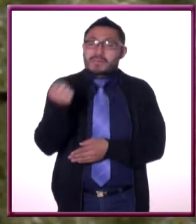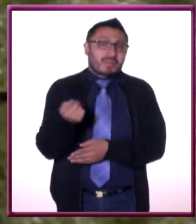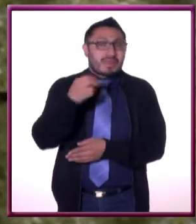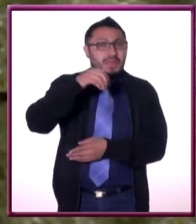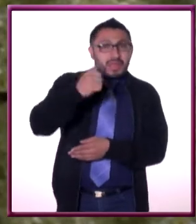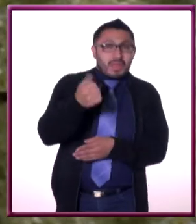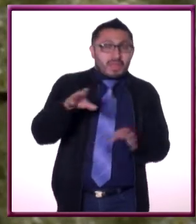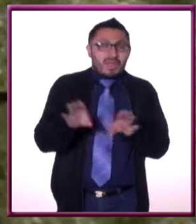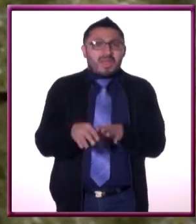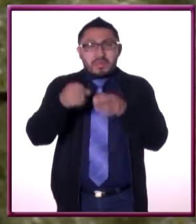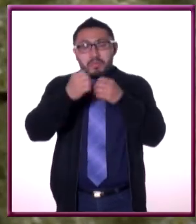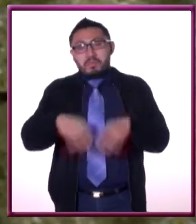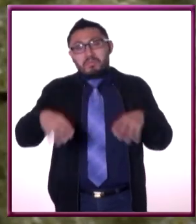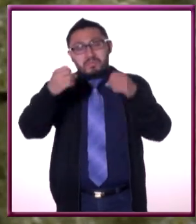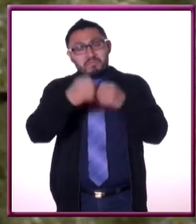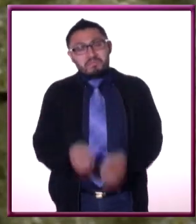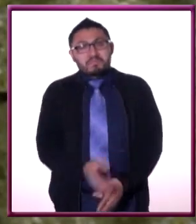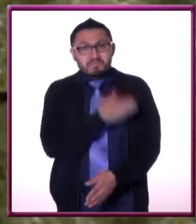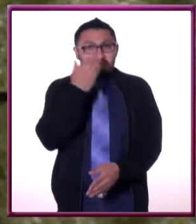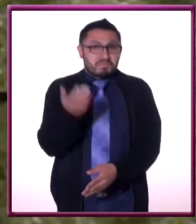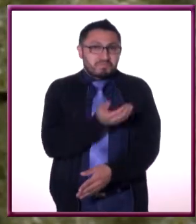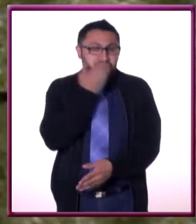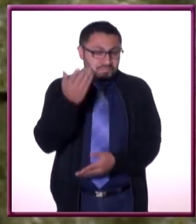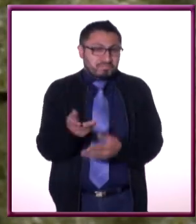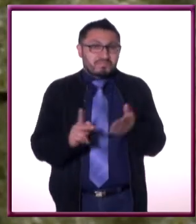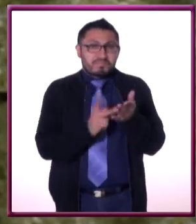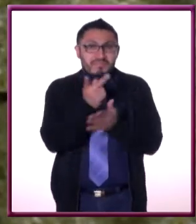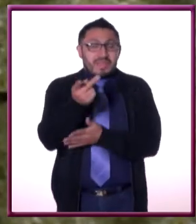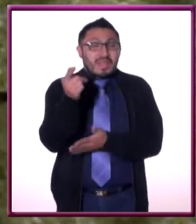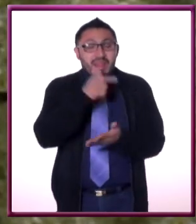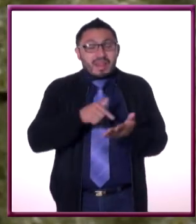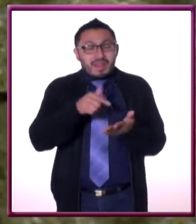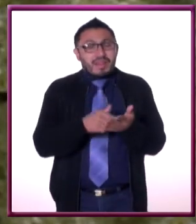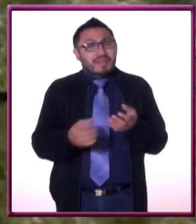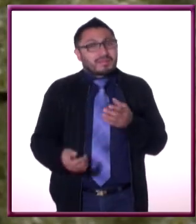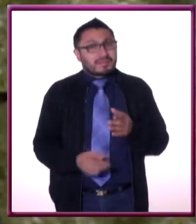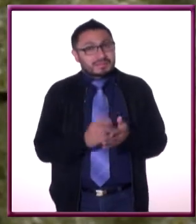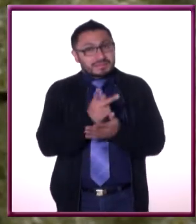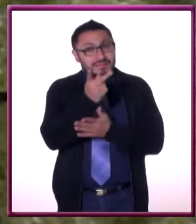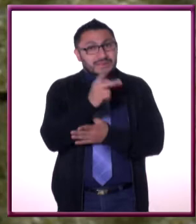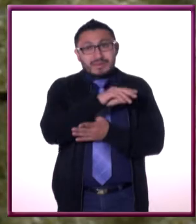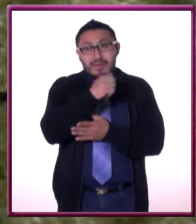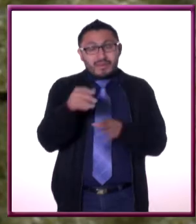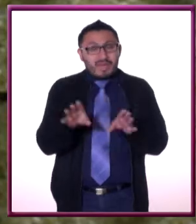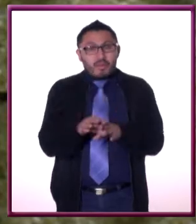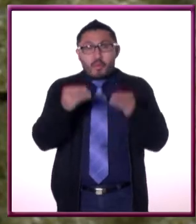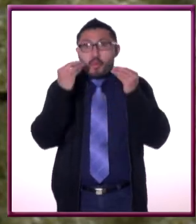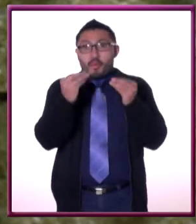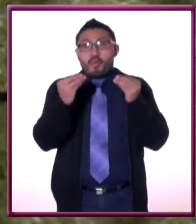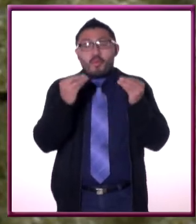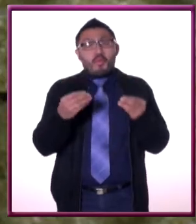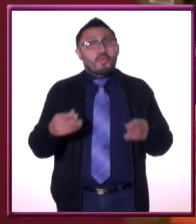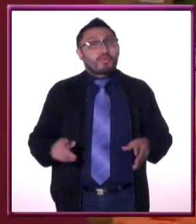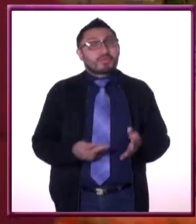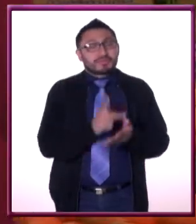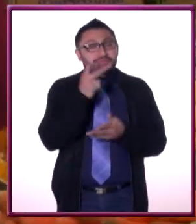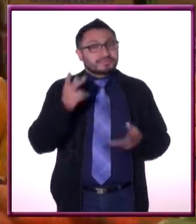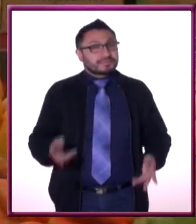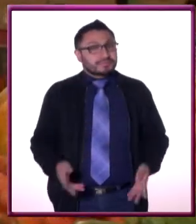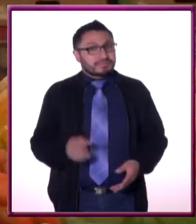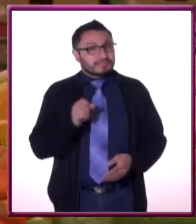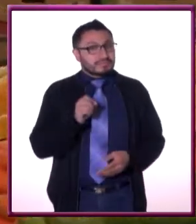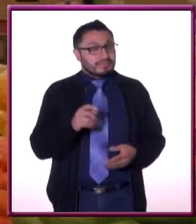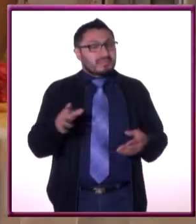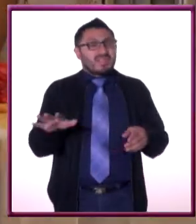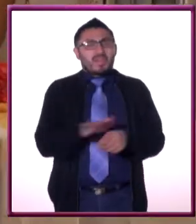y otras tantas que estamos perdiendo los hábitats de estas plantas donde crecen y otras que están siendo sobreexplotadas también. ¿Y esto por